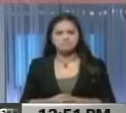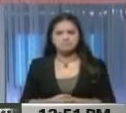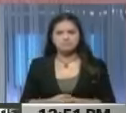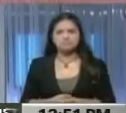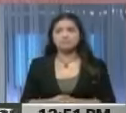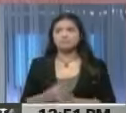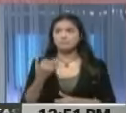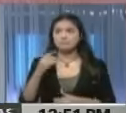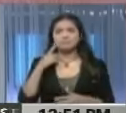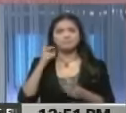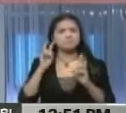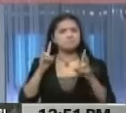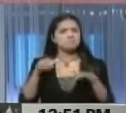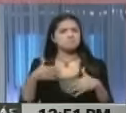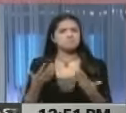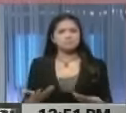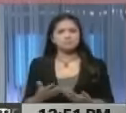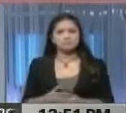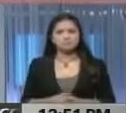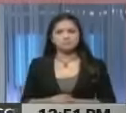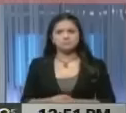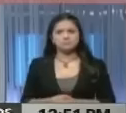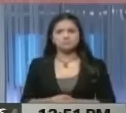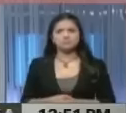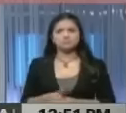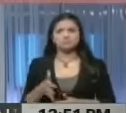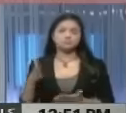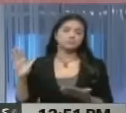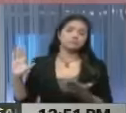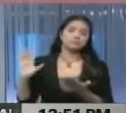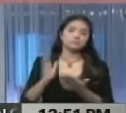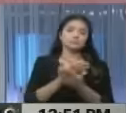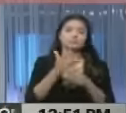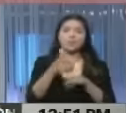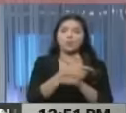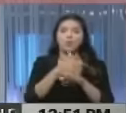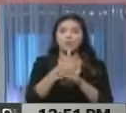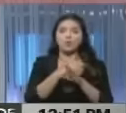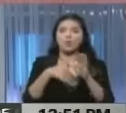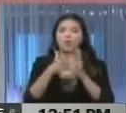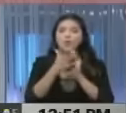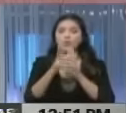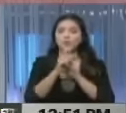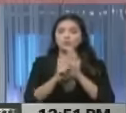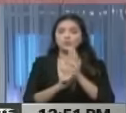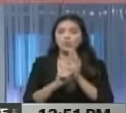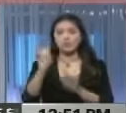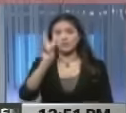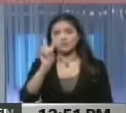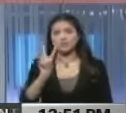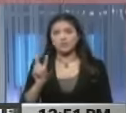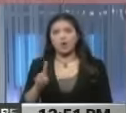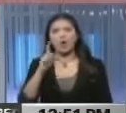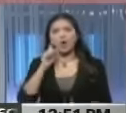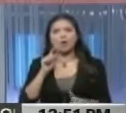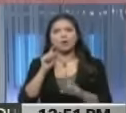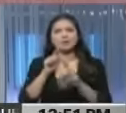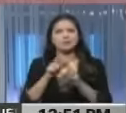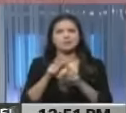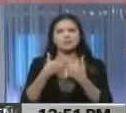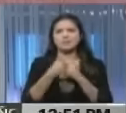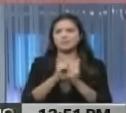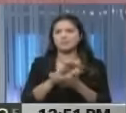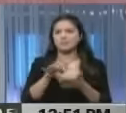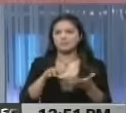tenía como contenido sacar al gobierno legítimo y constitucional de Venezuela, objetivo